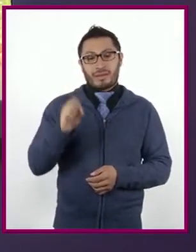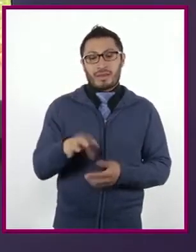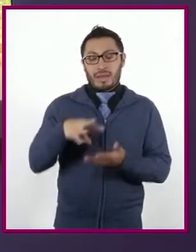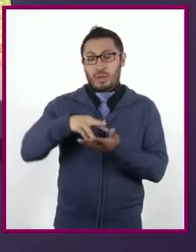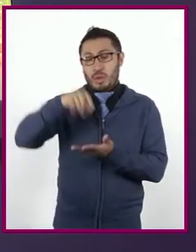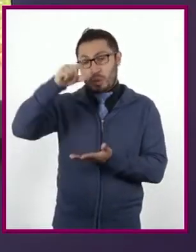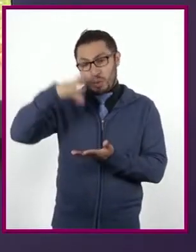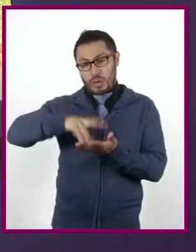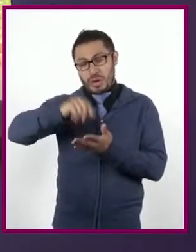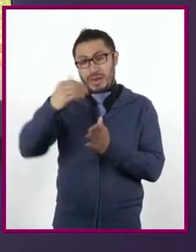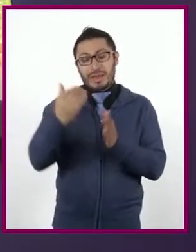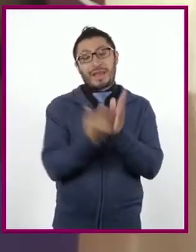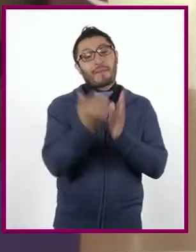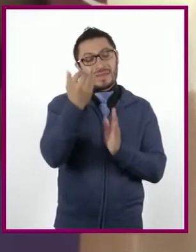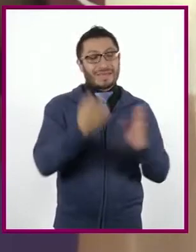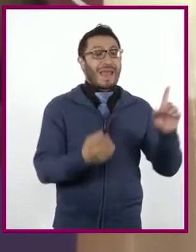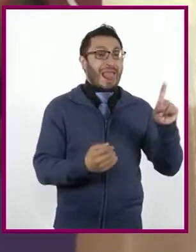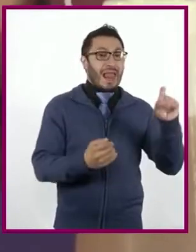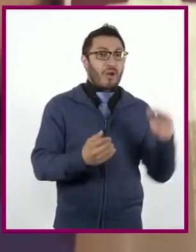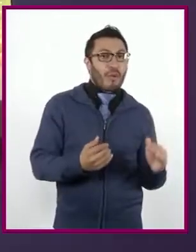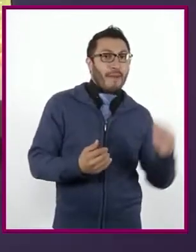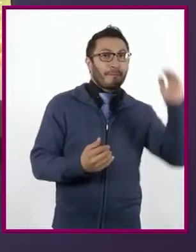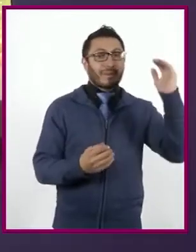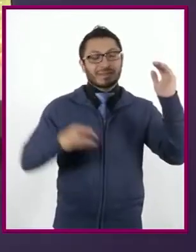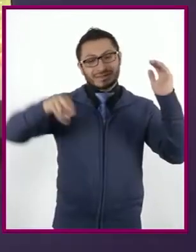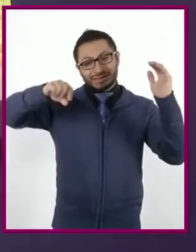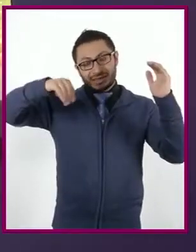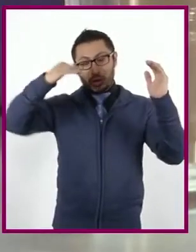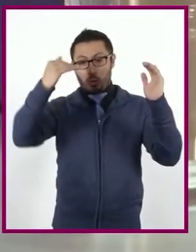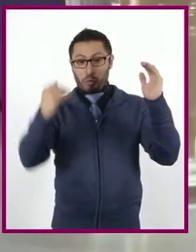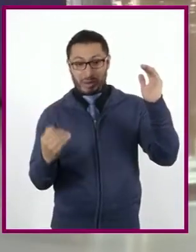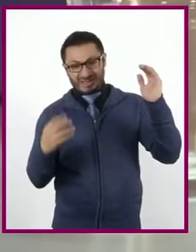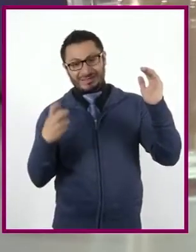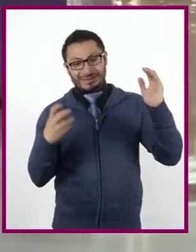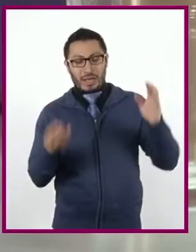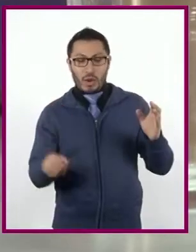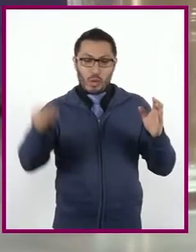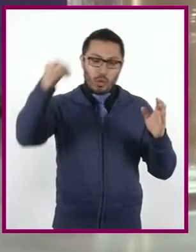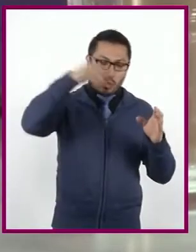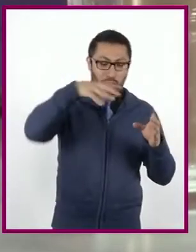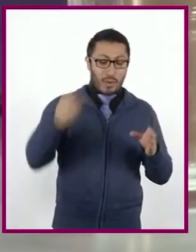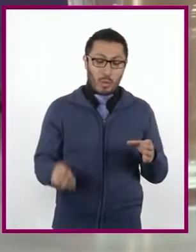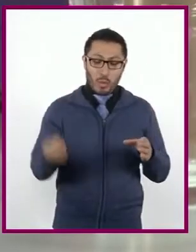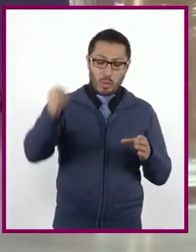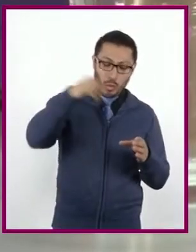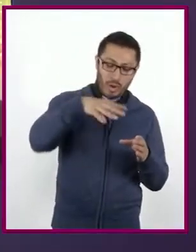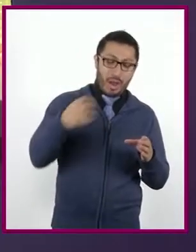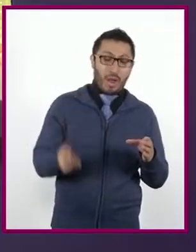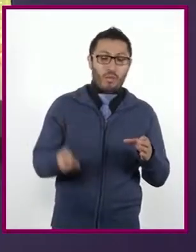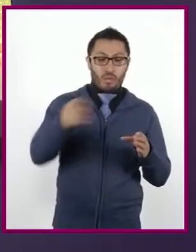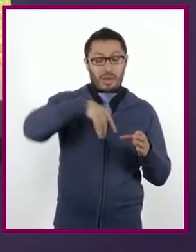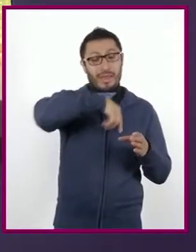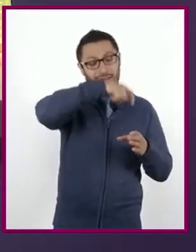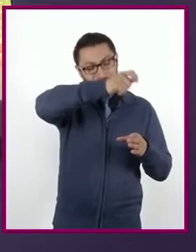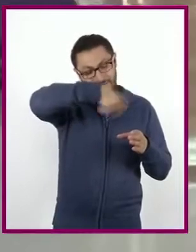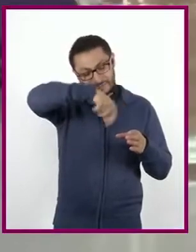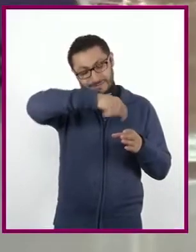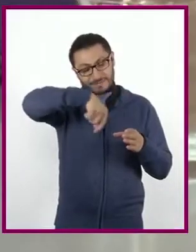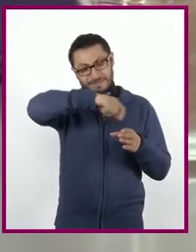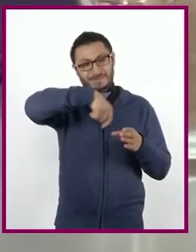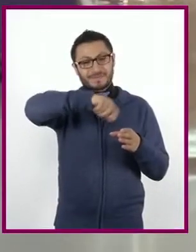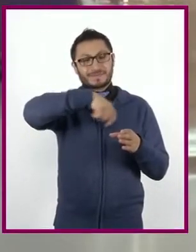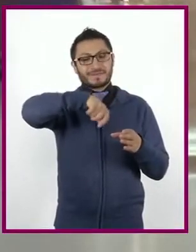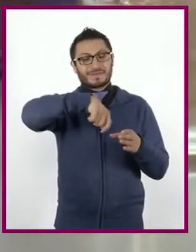que va en menor proporción y es la que se va a disolver.